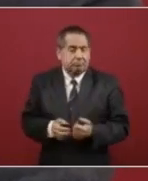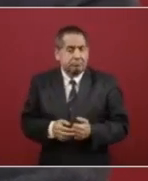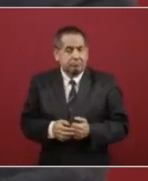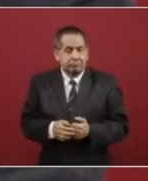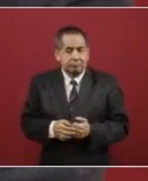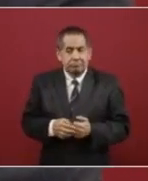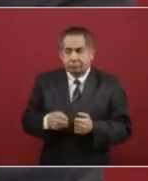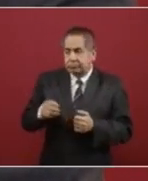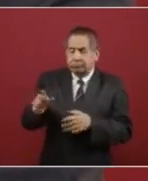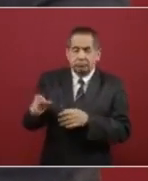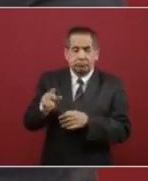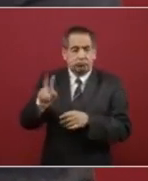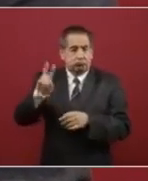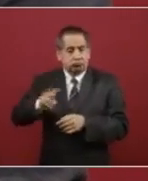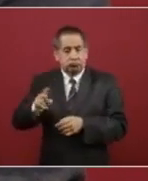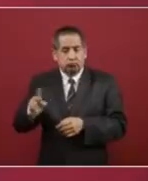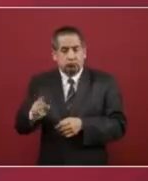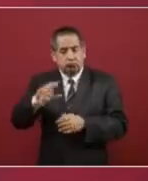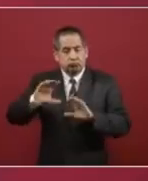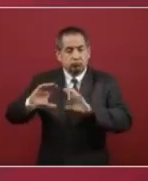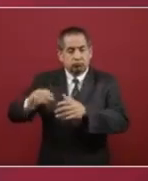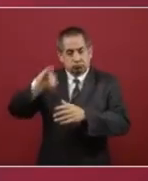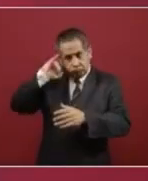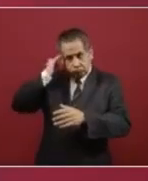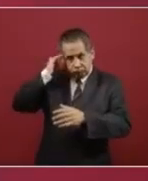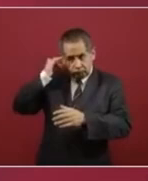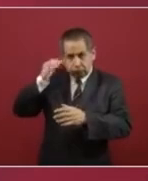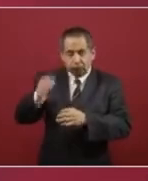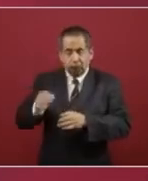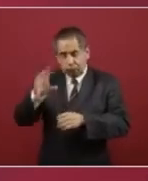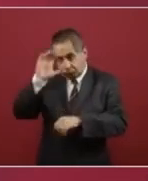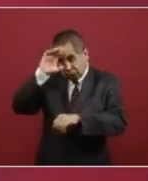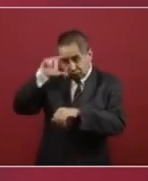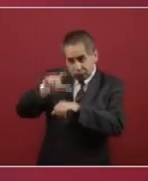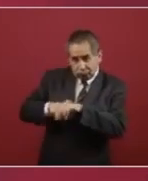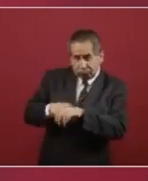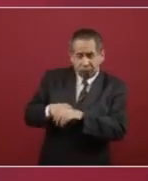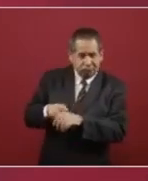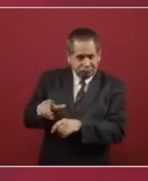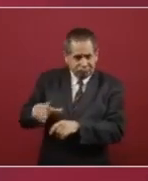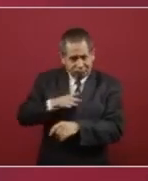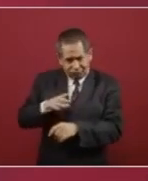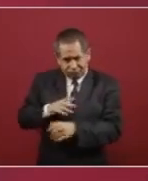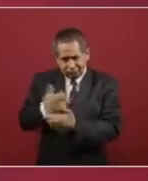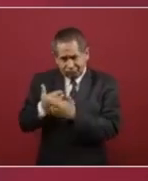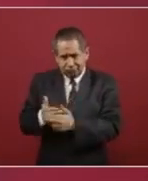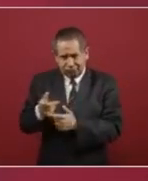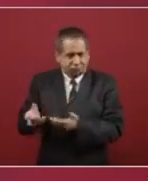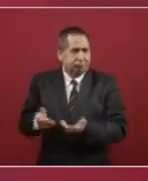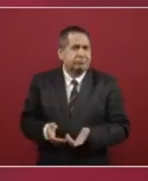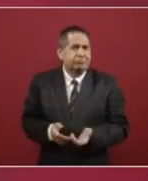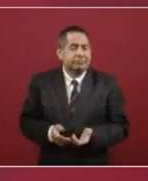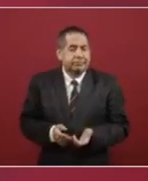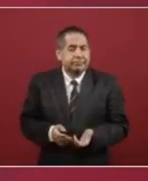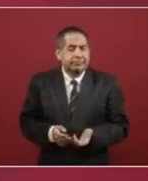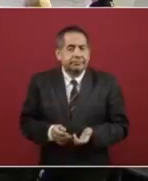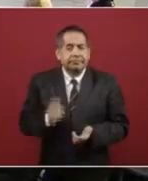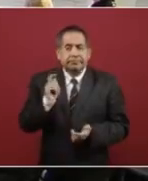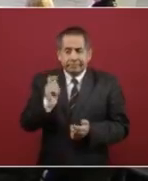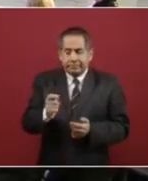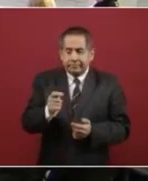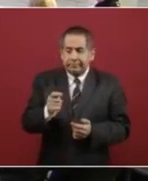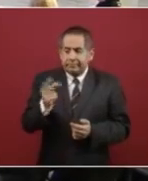los pueblos originarios, ahí está la cultura. Entonces,